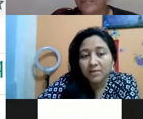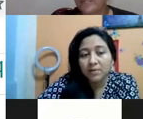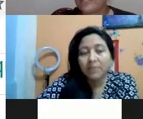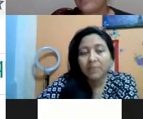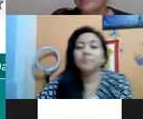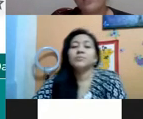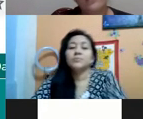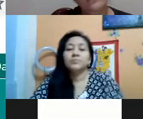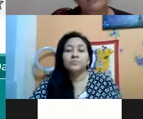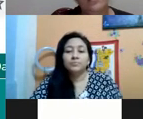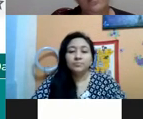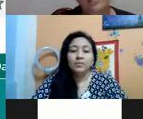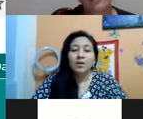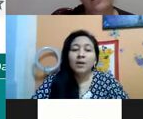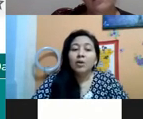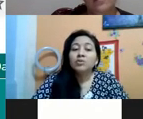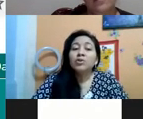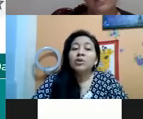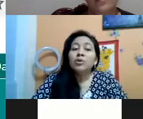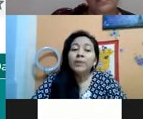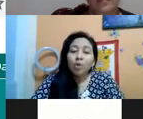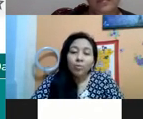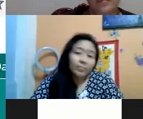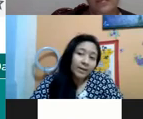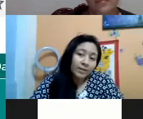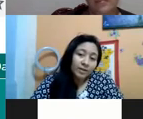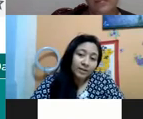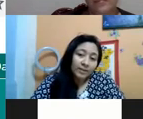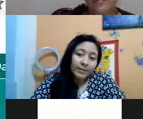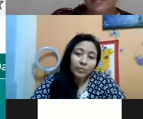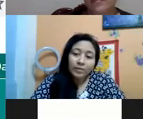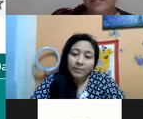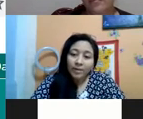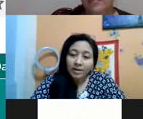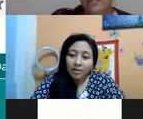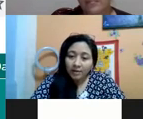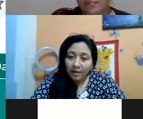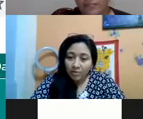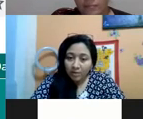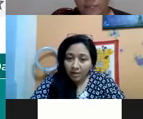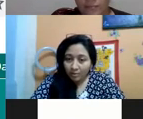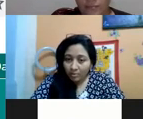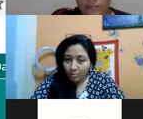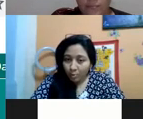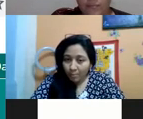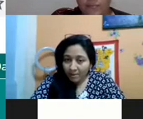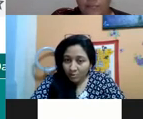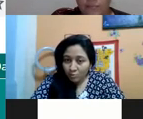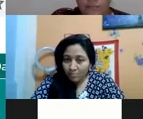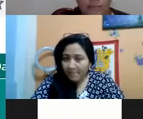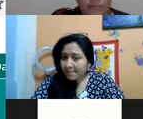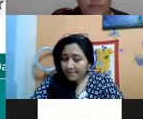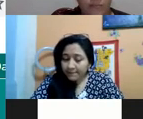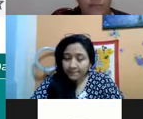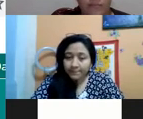Ahí sí, guardar cambios. Yo quiero ver cómo ve el estudiante la pregunta. Vamos aquí donde hay una como lupita con